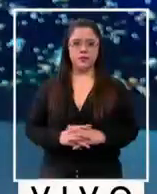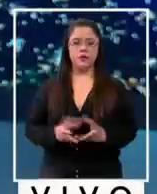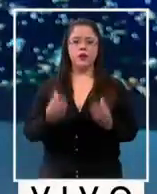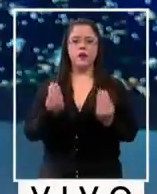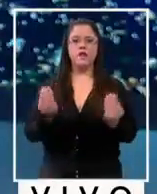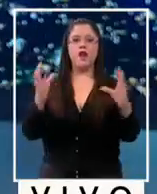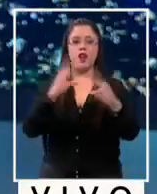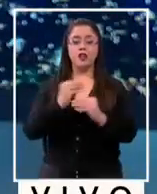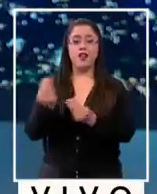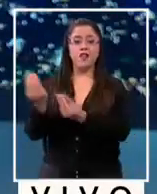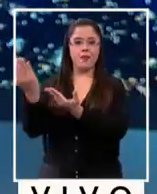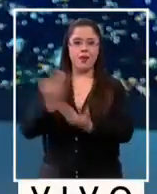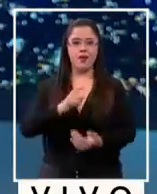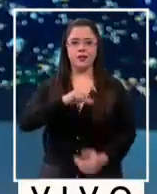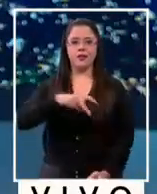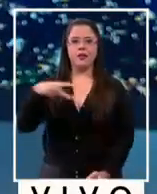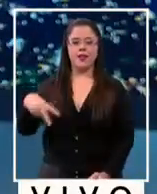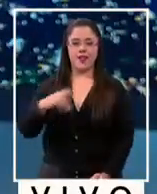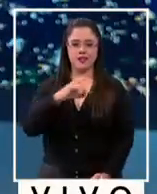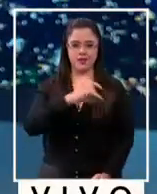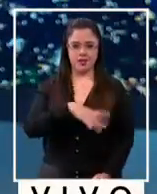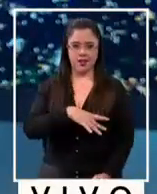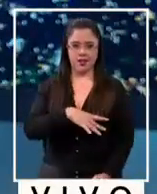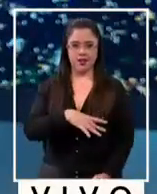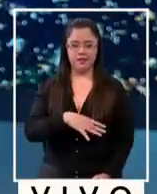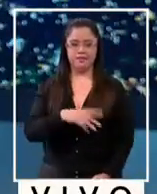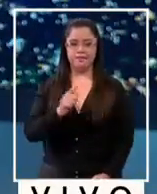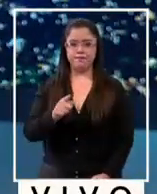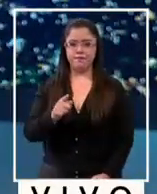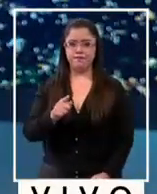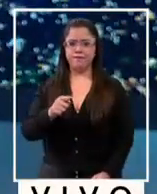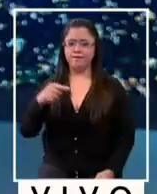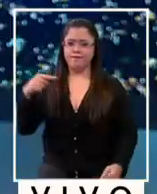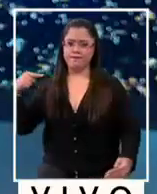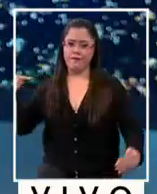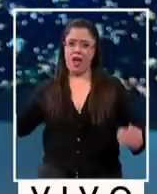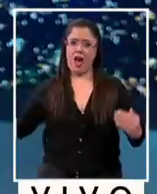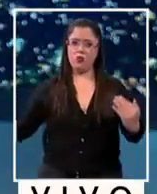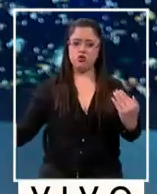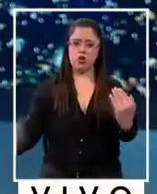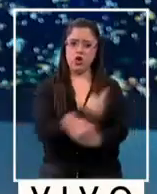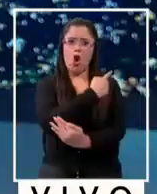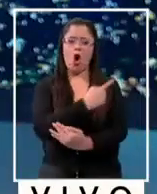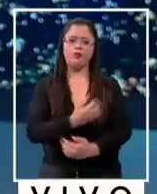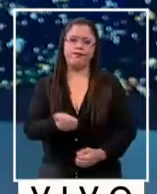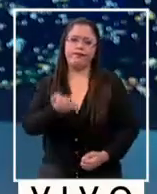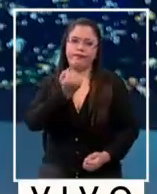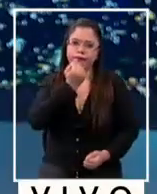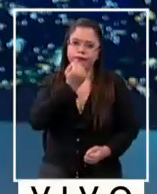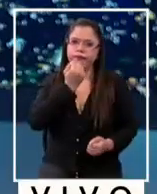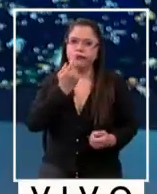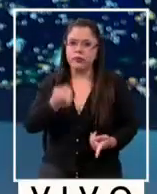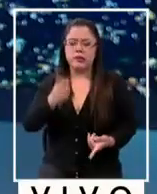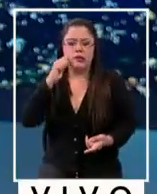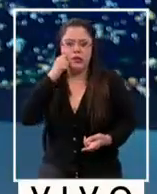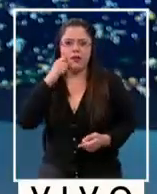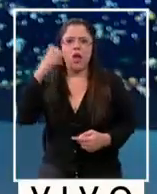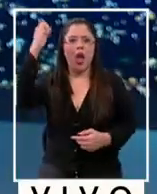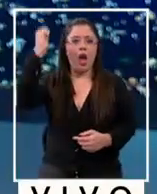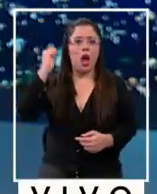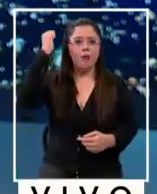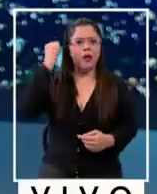Muy buenas noches, bienvenidos a CNN Prime. Un autogol, un error innecesario. El presidente Sebastián Piñera nombró